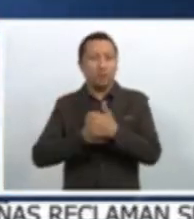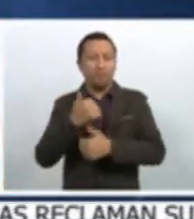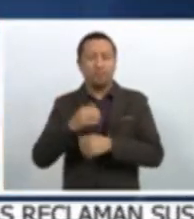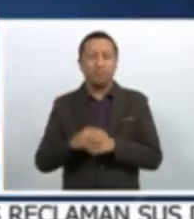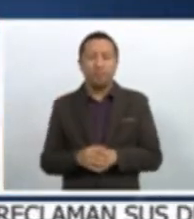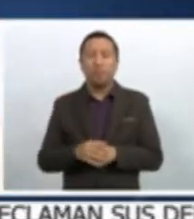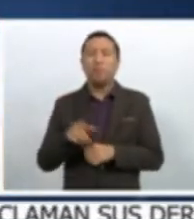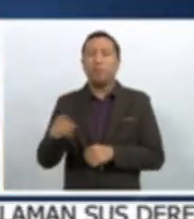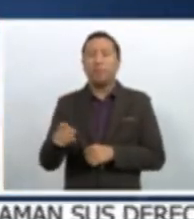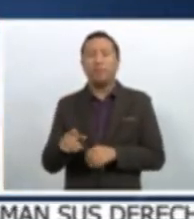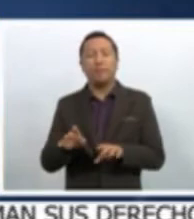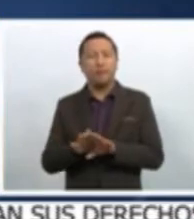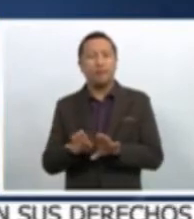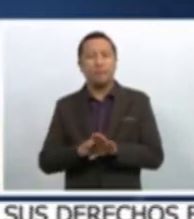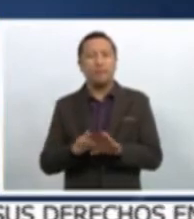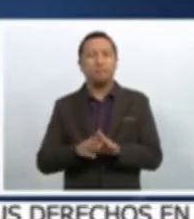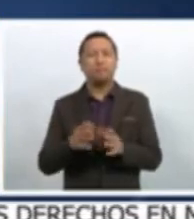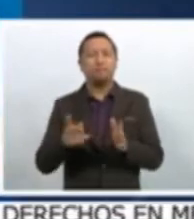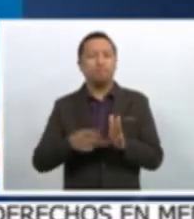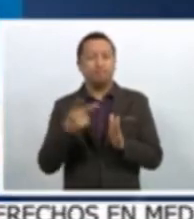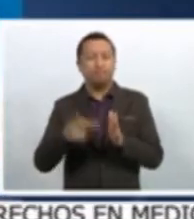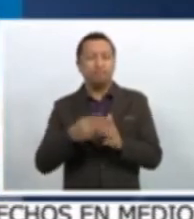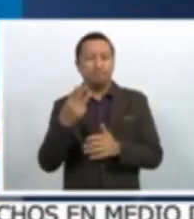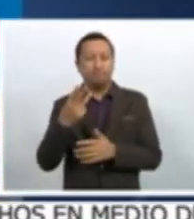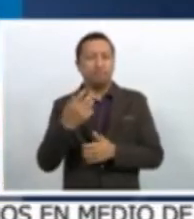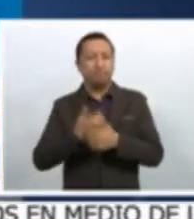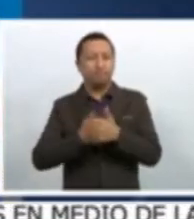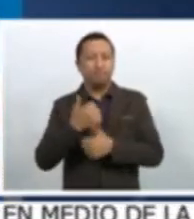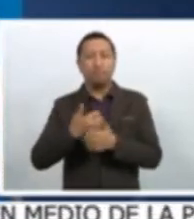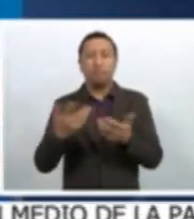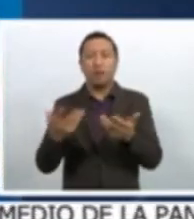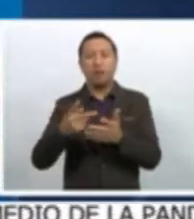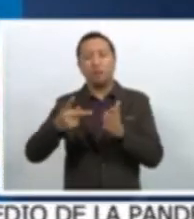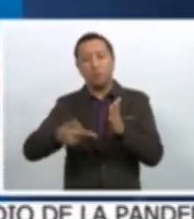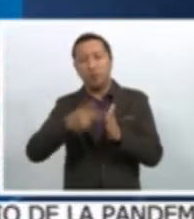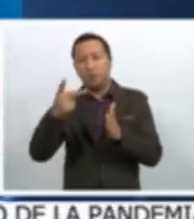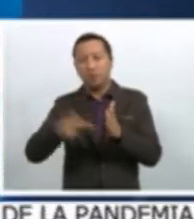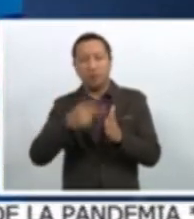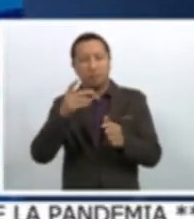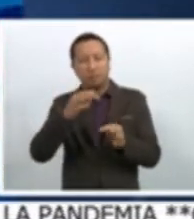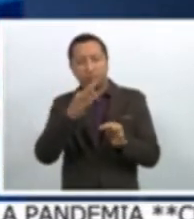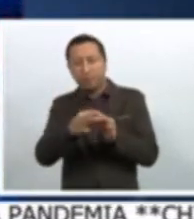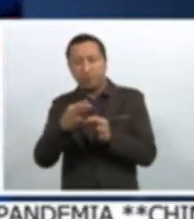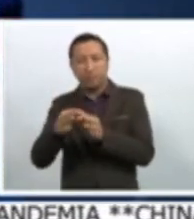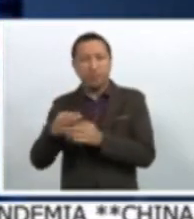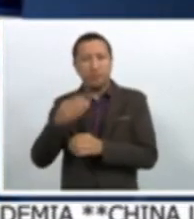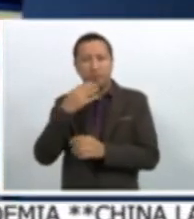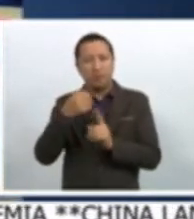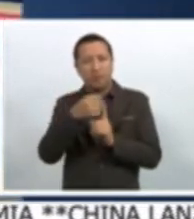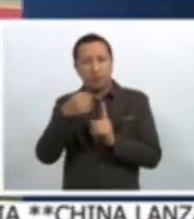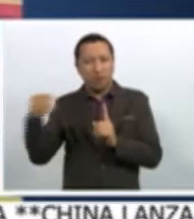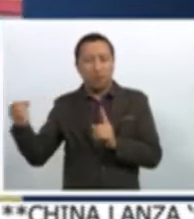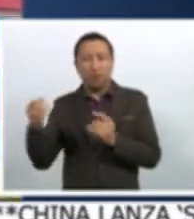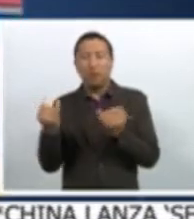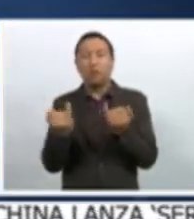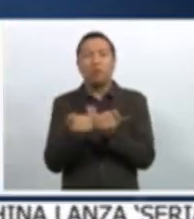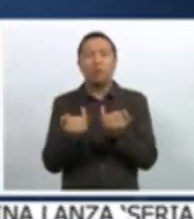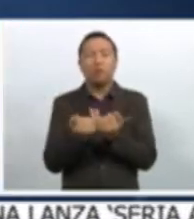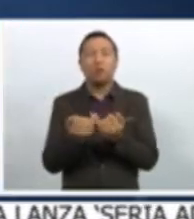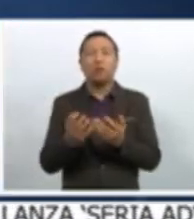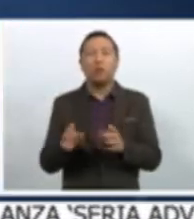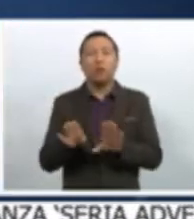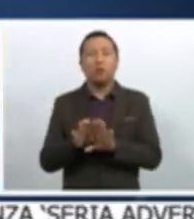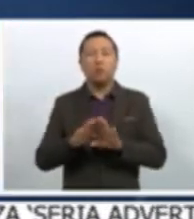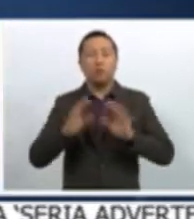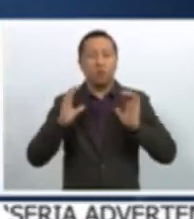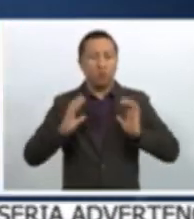de ejercicios, donde se verificará la cantidad de repeticiones correctamente realizadas, la calidad de las ejecuciones considerando posición